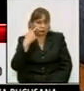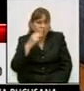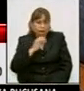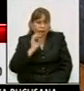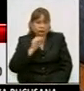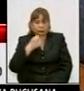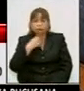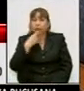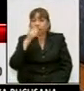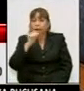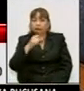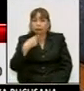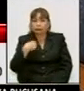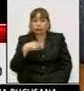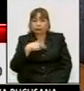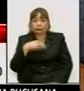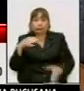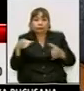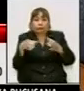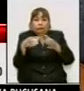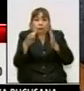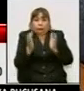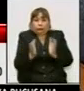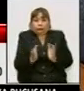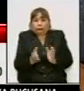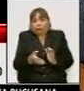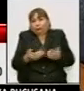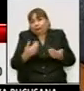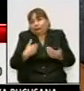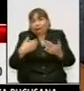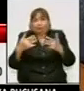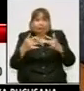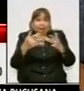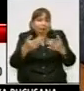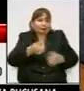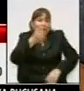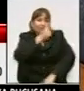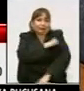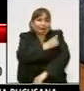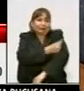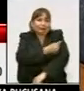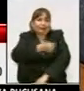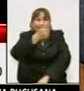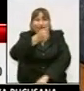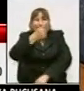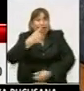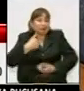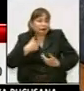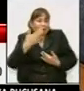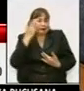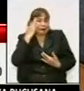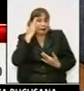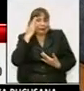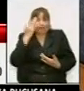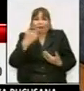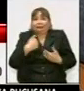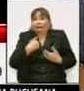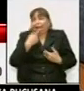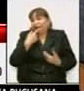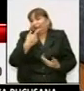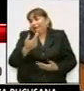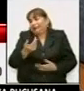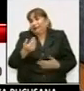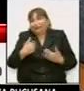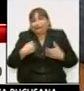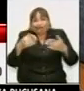negar, nosotros como congresista uno siempre está al lado de las autoridades, usted muy bien lo sabe, no lo negar, pero eso no quiere decir que tenga